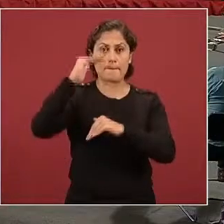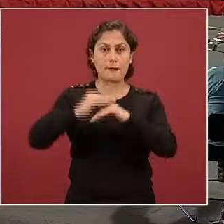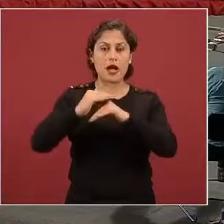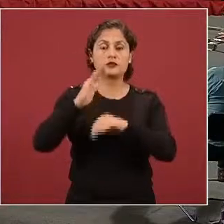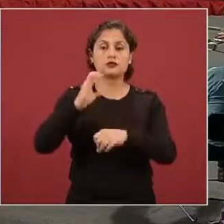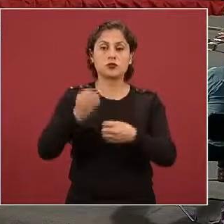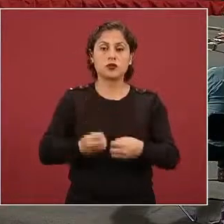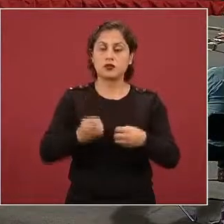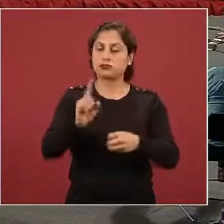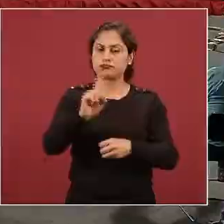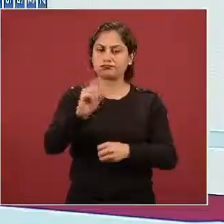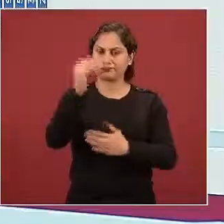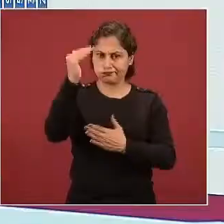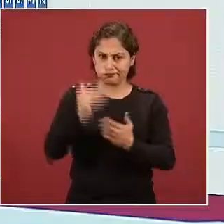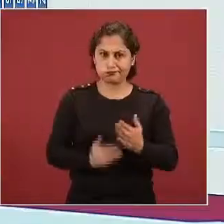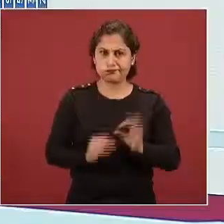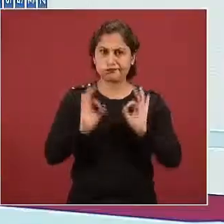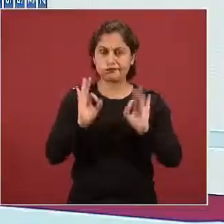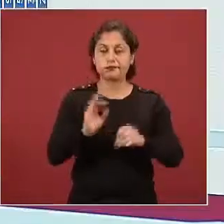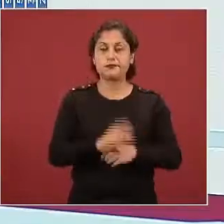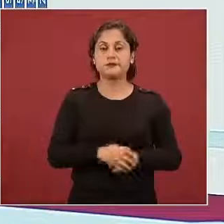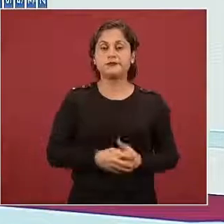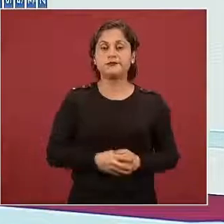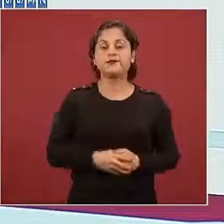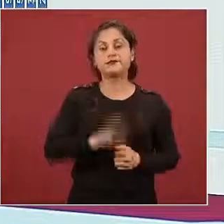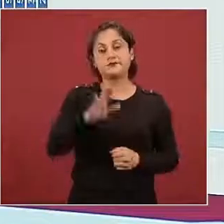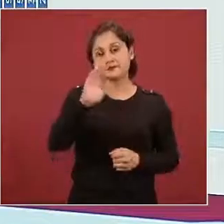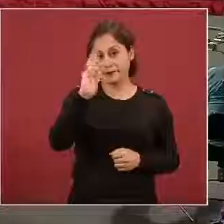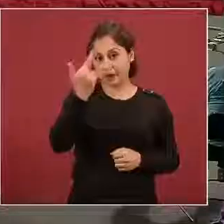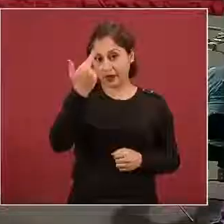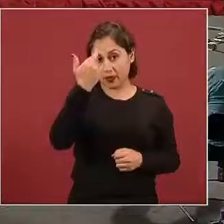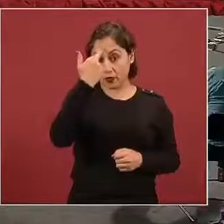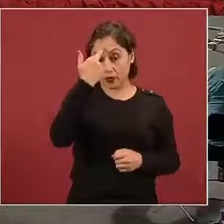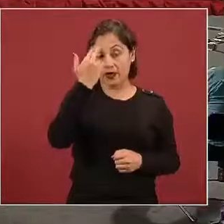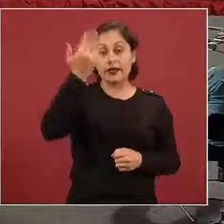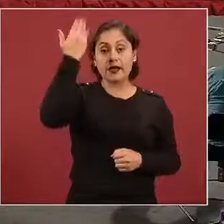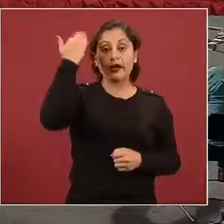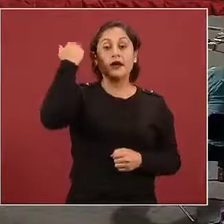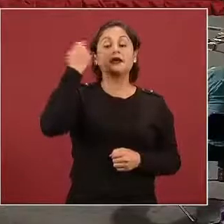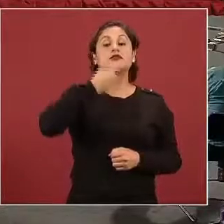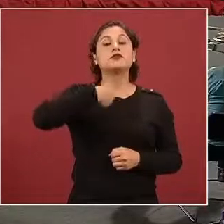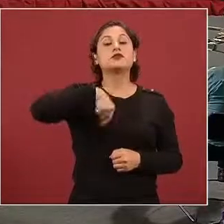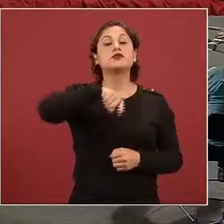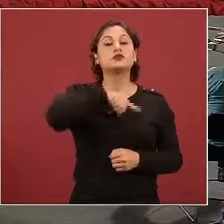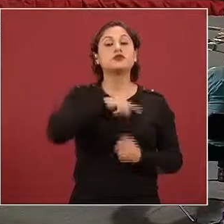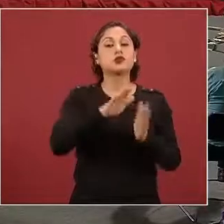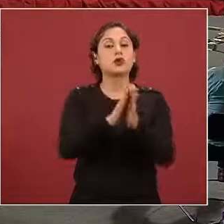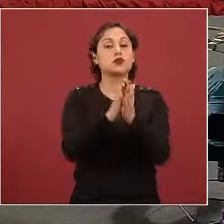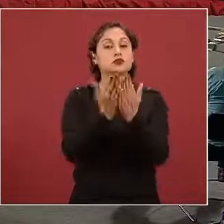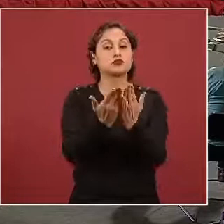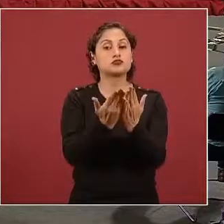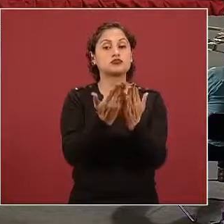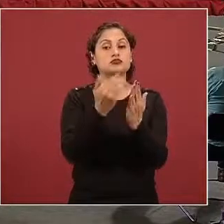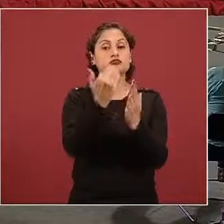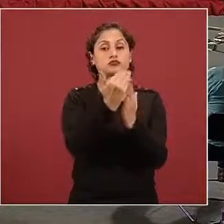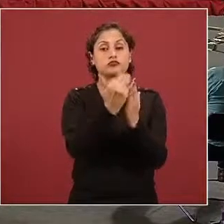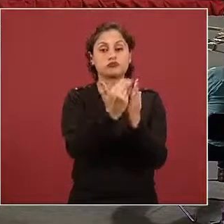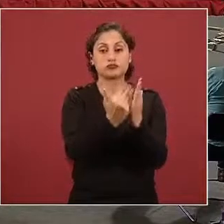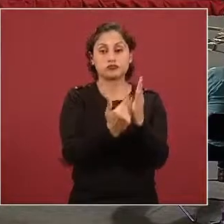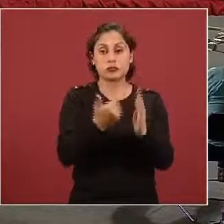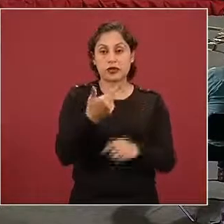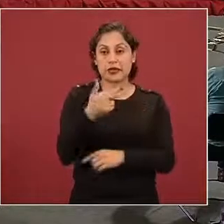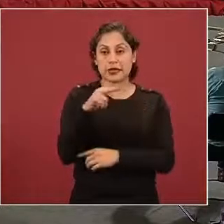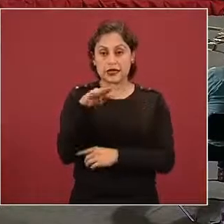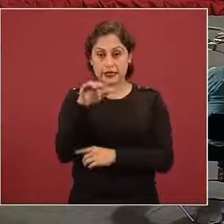Y recordar, que lo hemos comentado en otras ocasiones, que publicamos una guía o lineamiento de continuidad